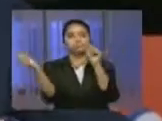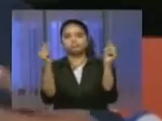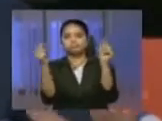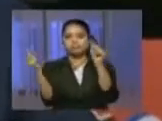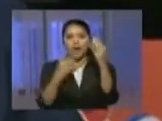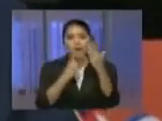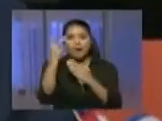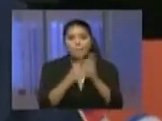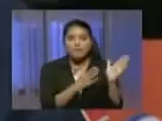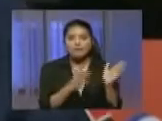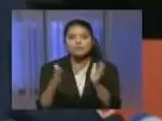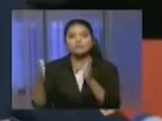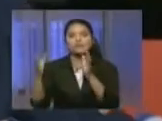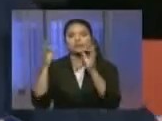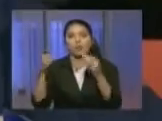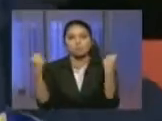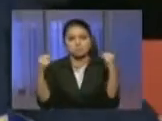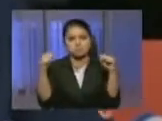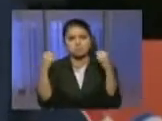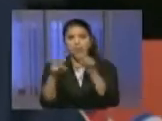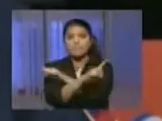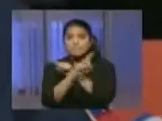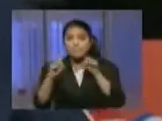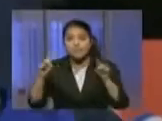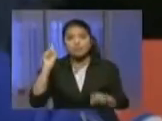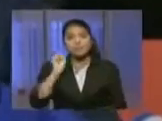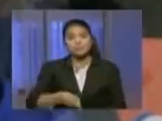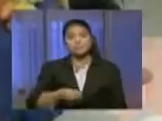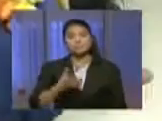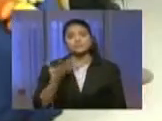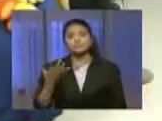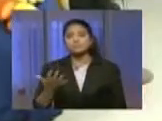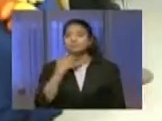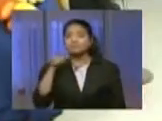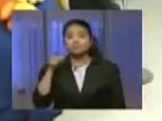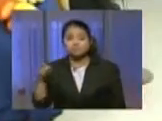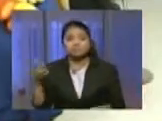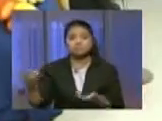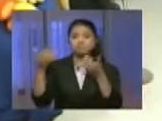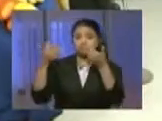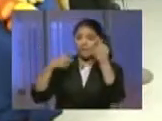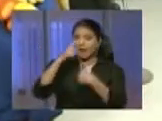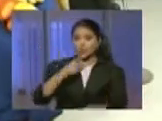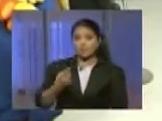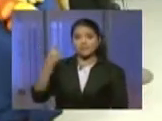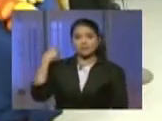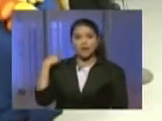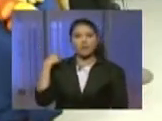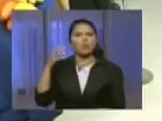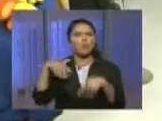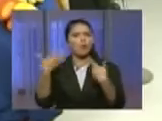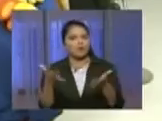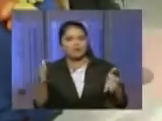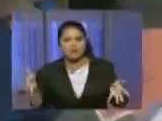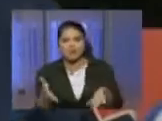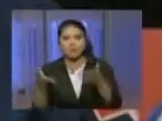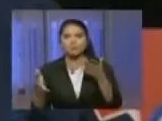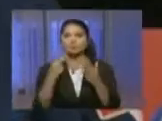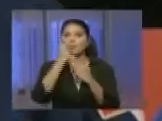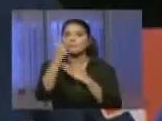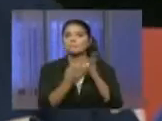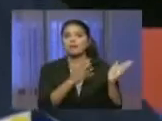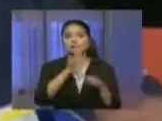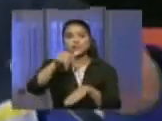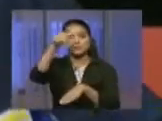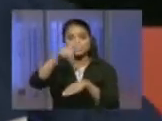planificación del alto rendimiento Pero eso también tiene que ver presidente con algo que usted nos orientó el año pasado y es con el impulso del plan Nacional de masificación